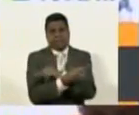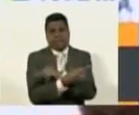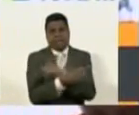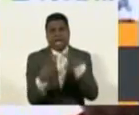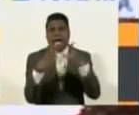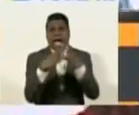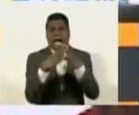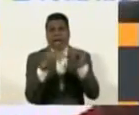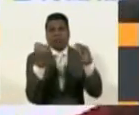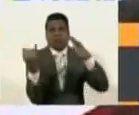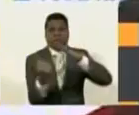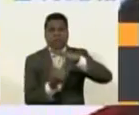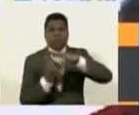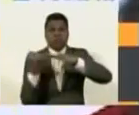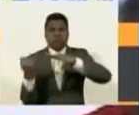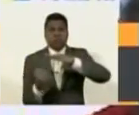poderes.